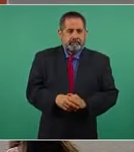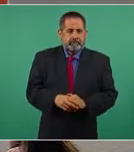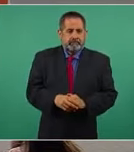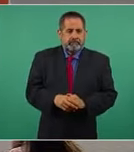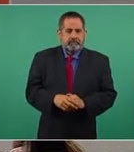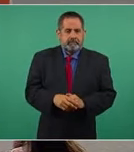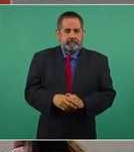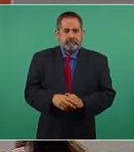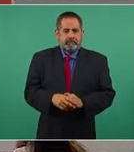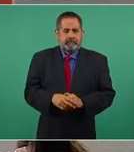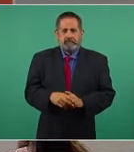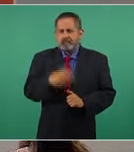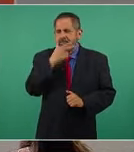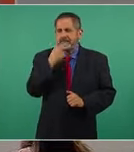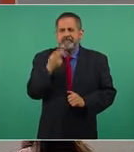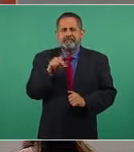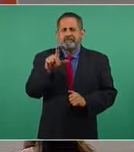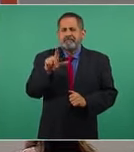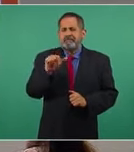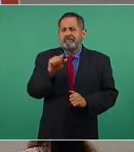Lázaro Ríos.